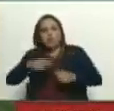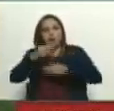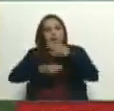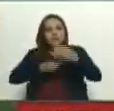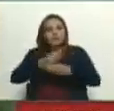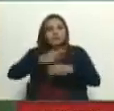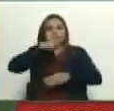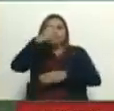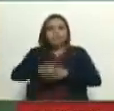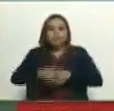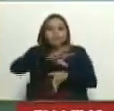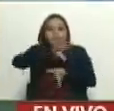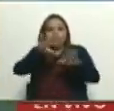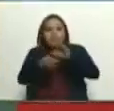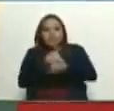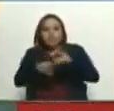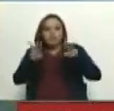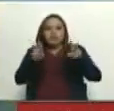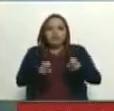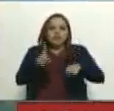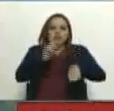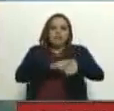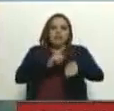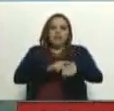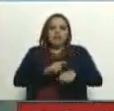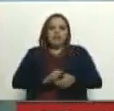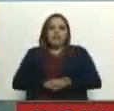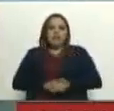plan que se ajuste a esta nueva época.